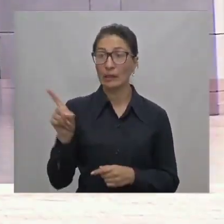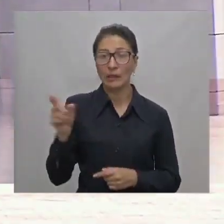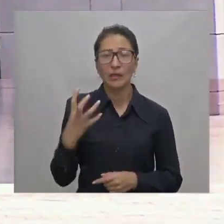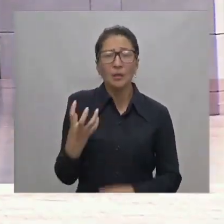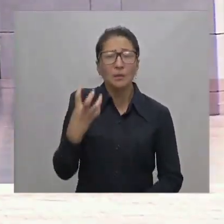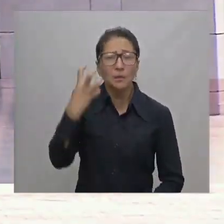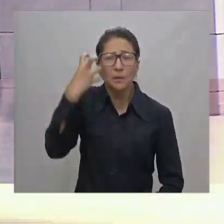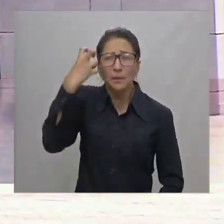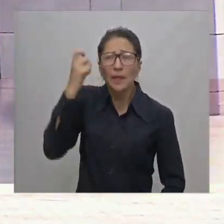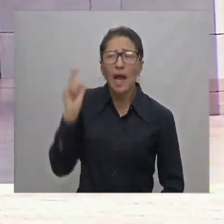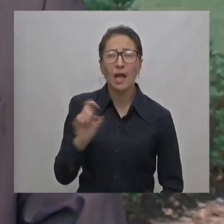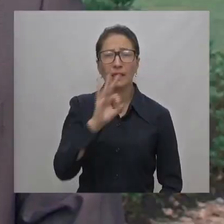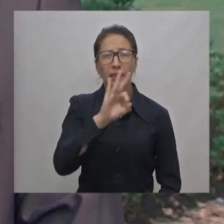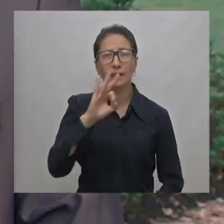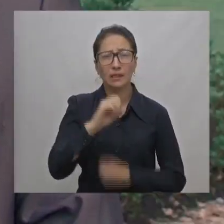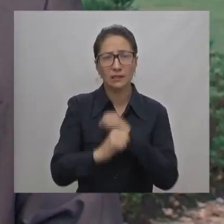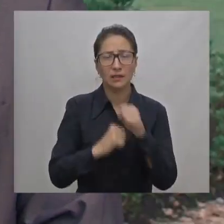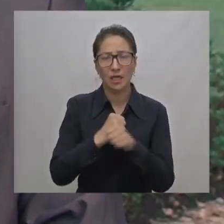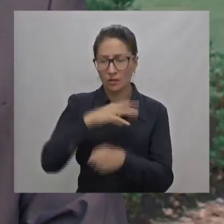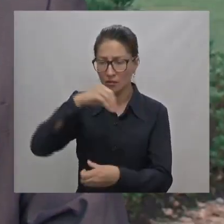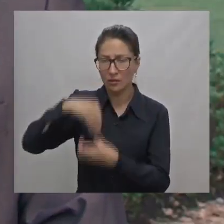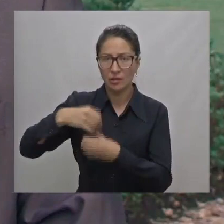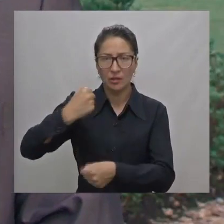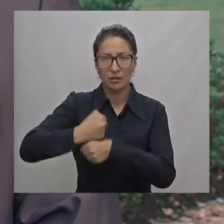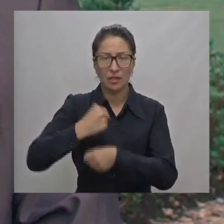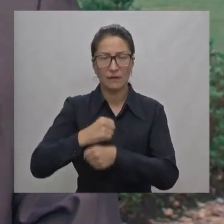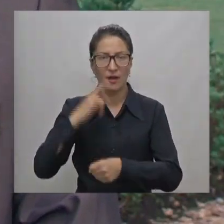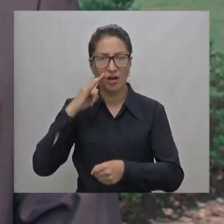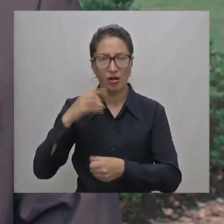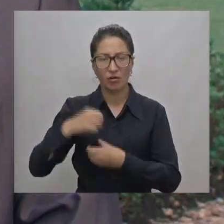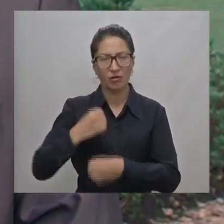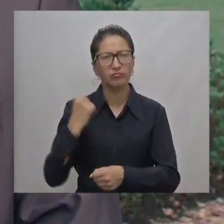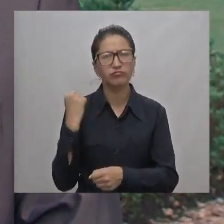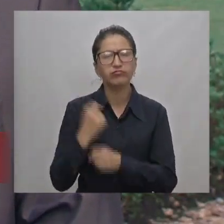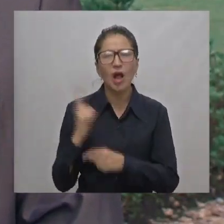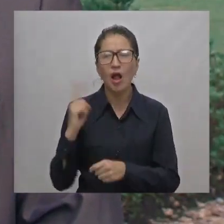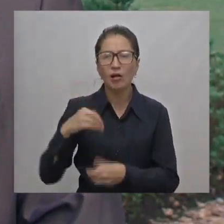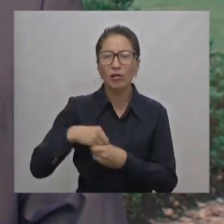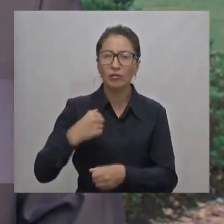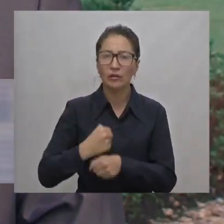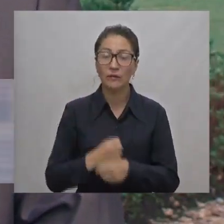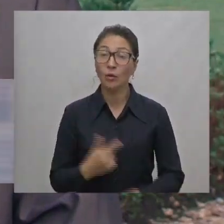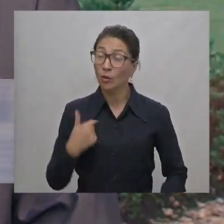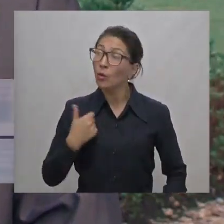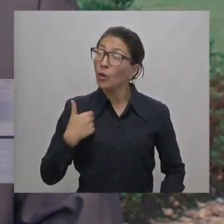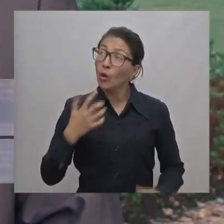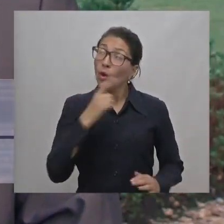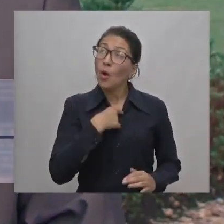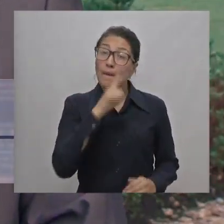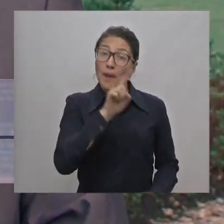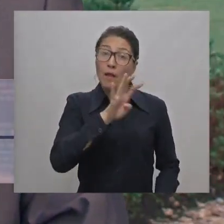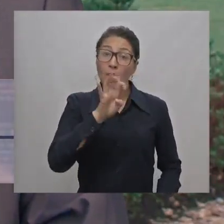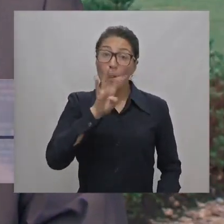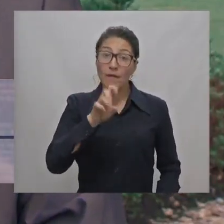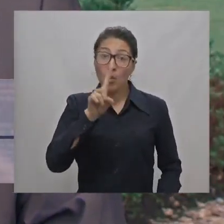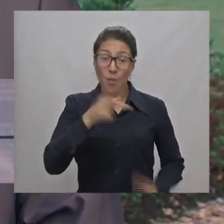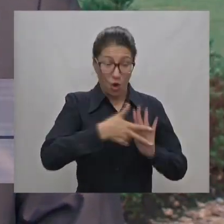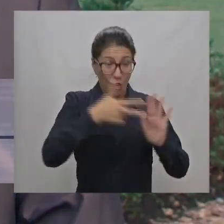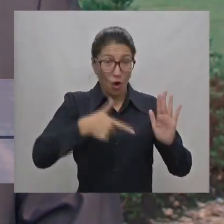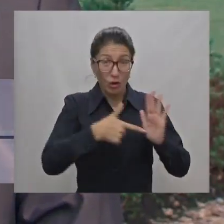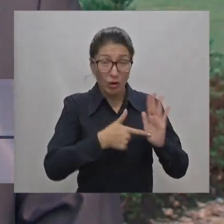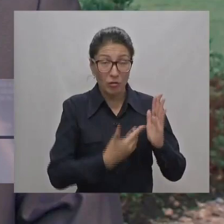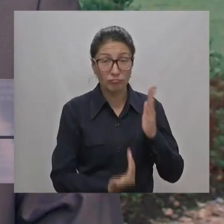los funcionarios más antiguos, con 33 años en el ente de control. Hacia el 90 o pasada la constitución del 91